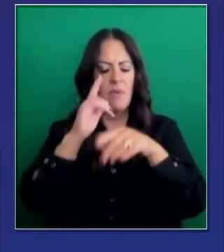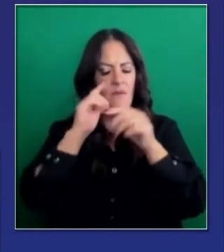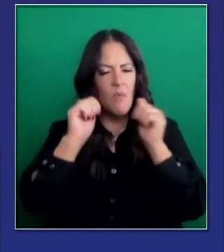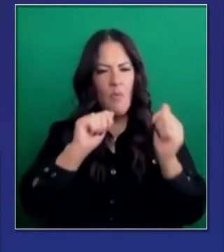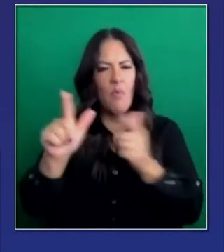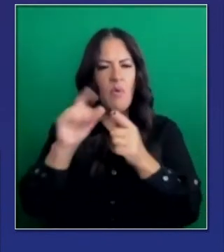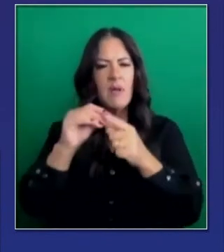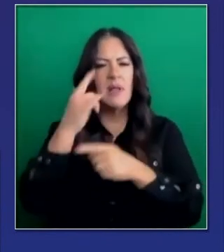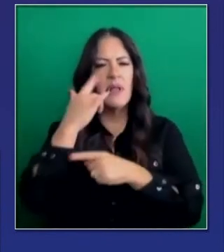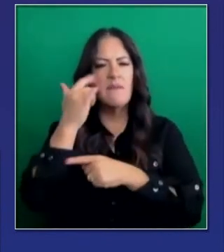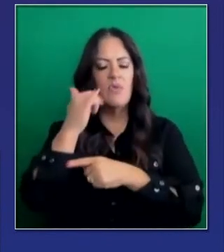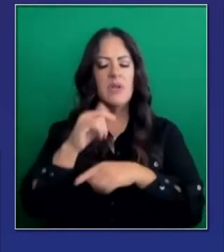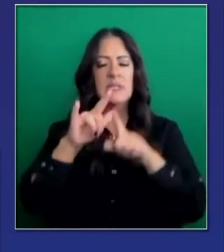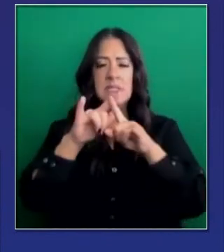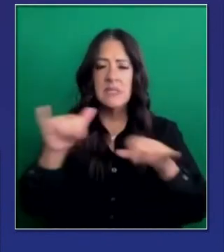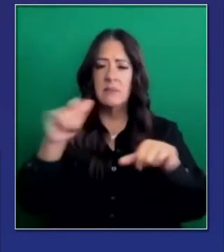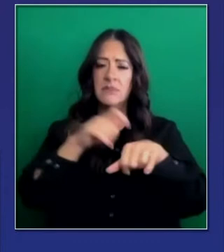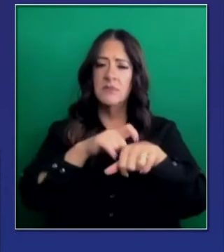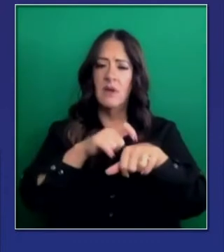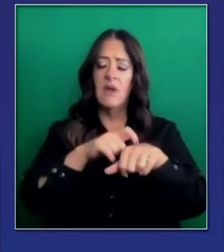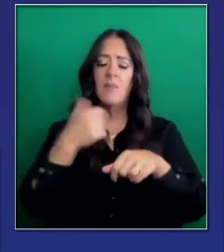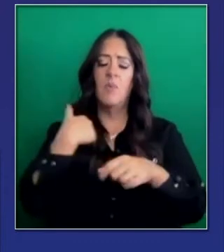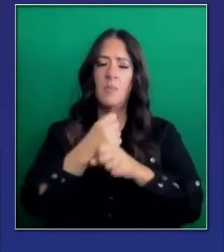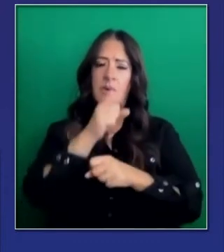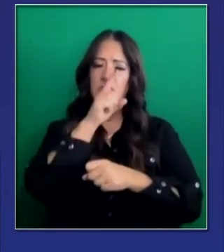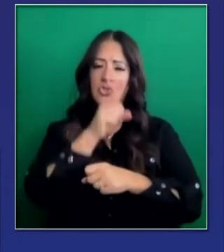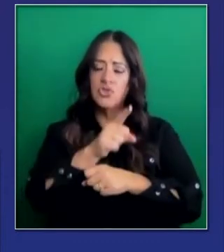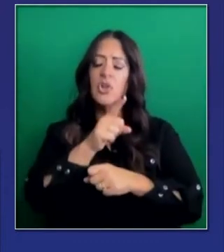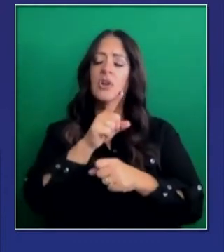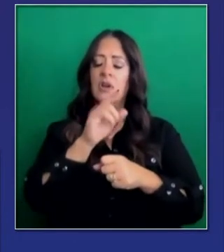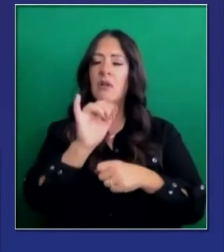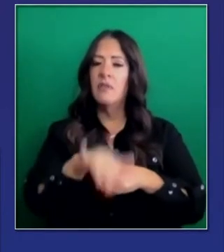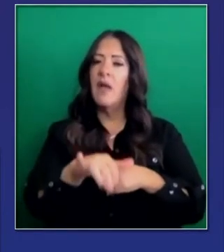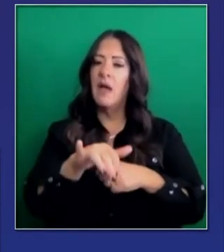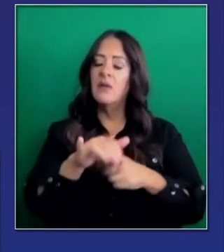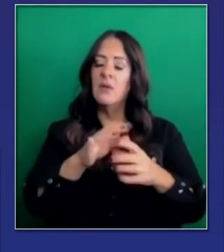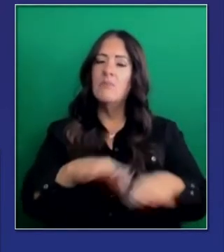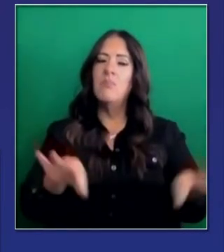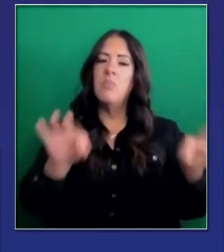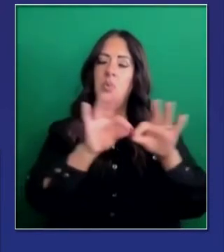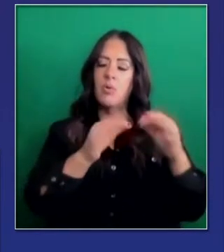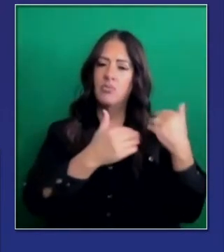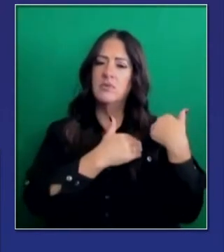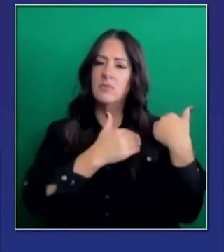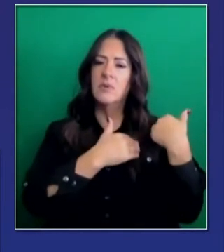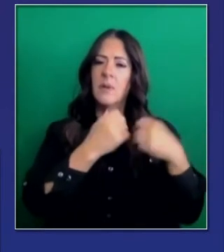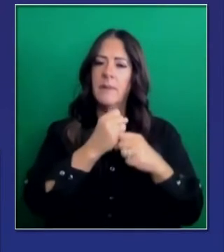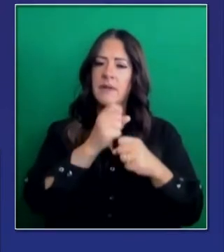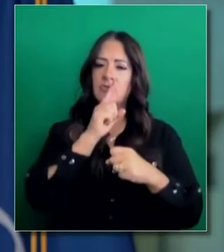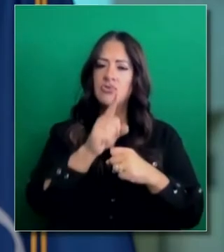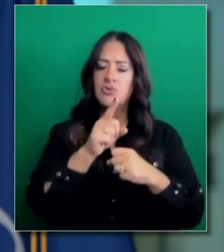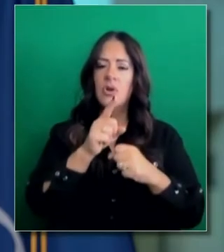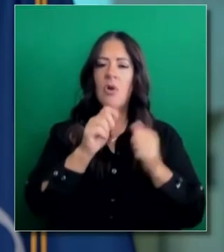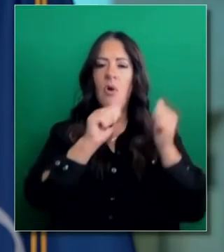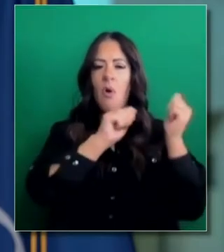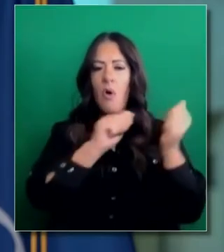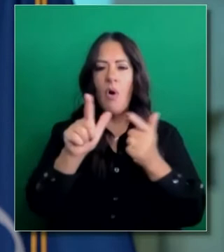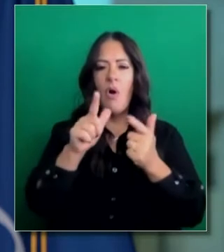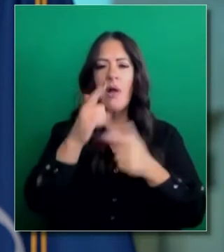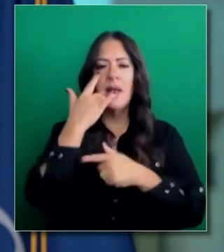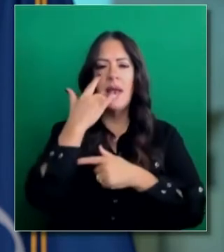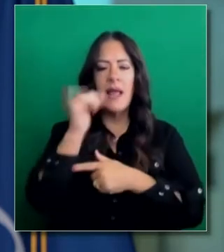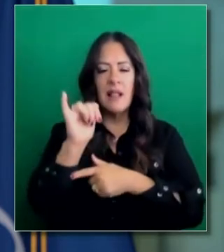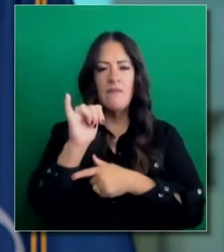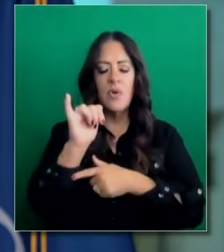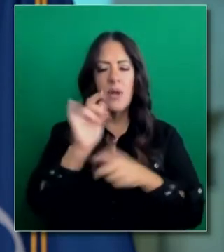al número más alto de californianos prestando atención a esto principalmente o sea la responsabilidad es la de que